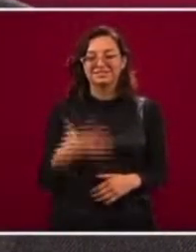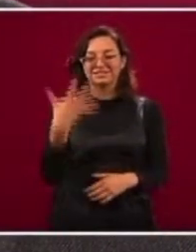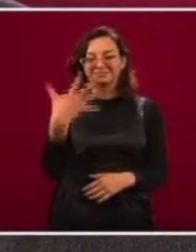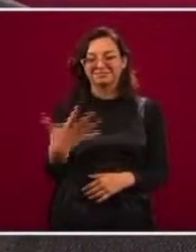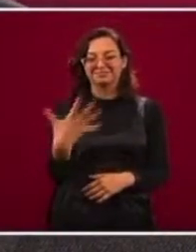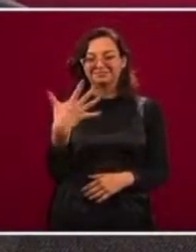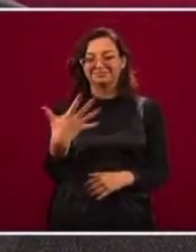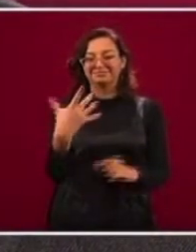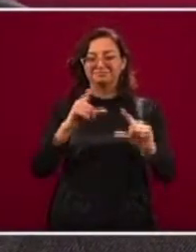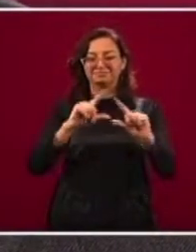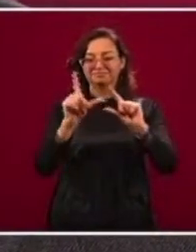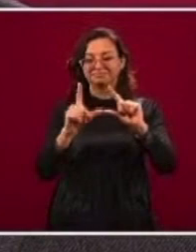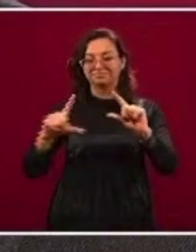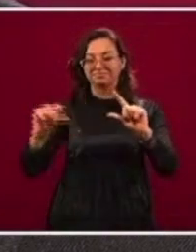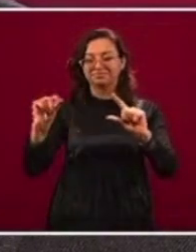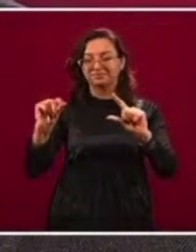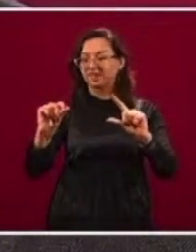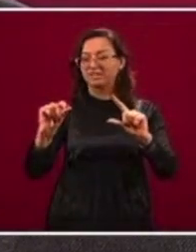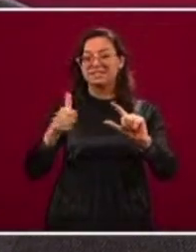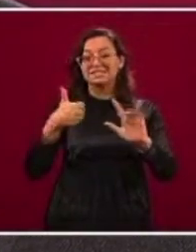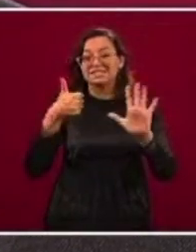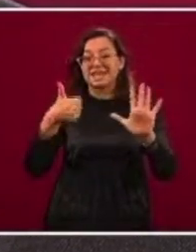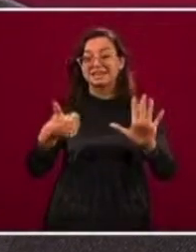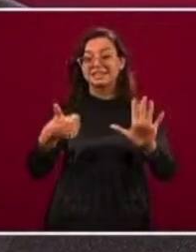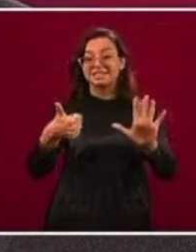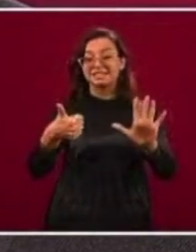Cinco. No, seis.